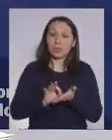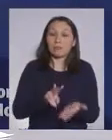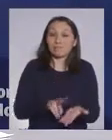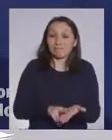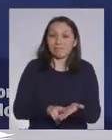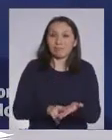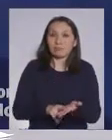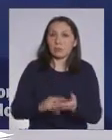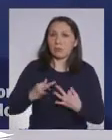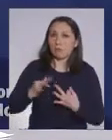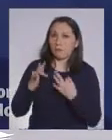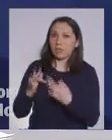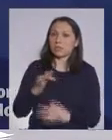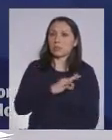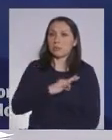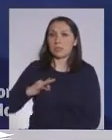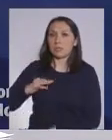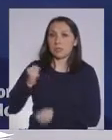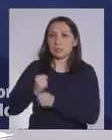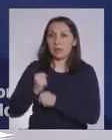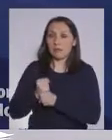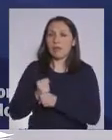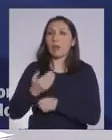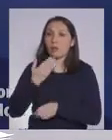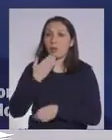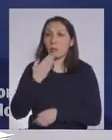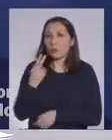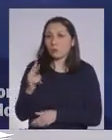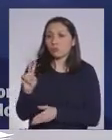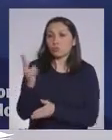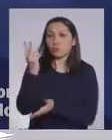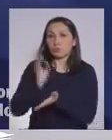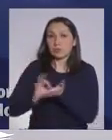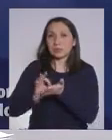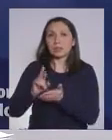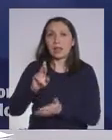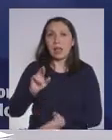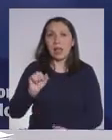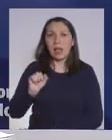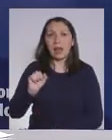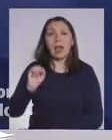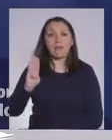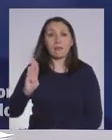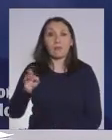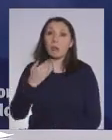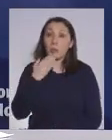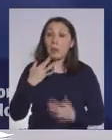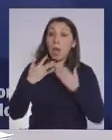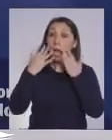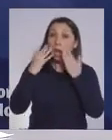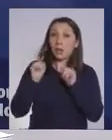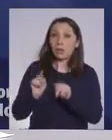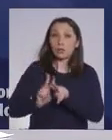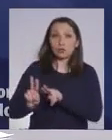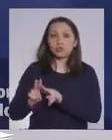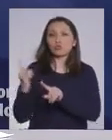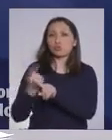quiero felicitar al ministerio del trabajo y al subsecretario barack y además me alegra que esto haya sido